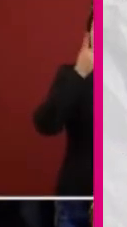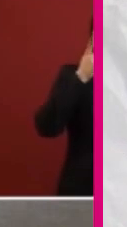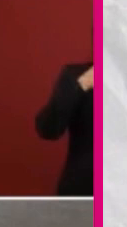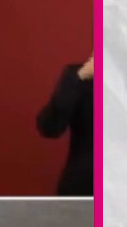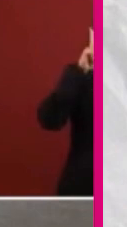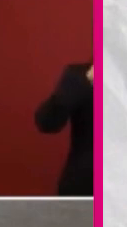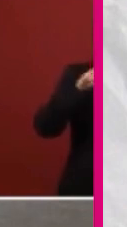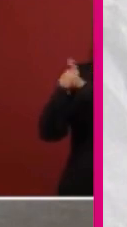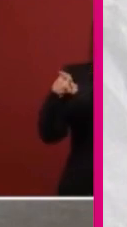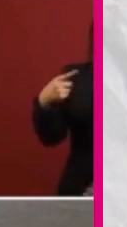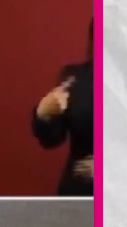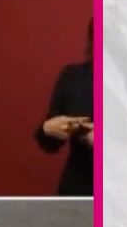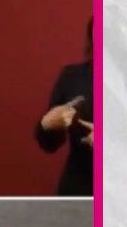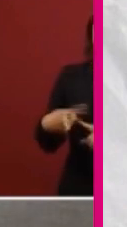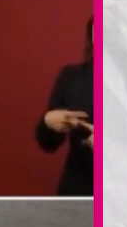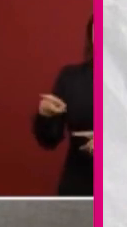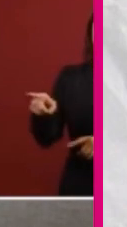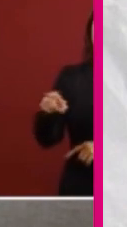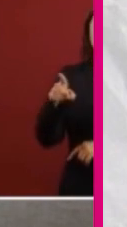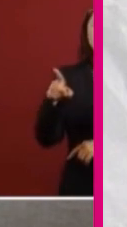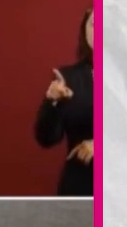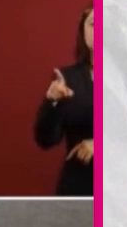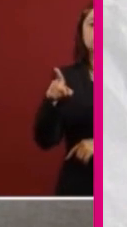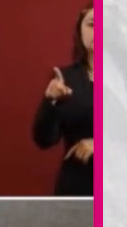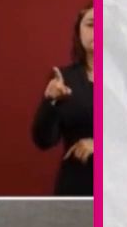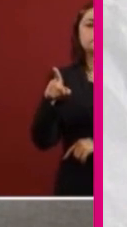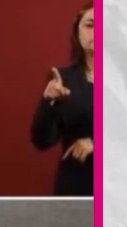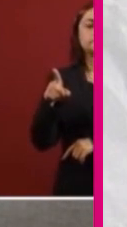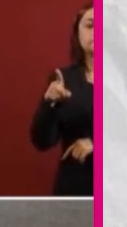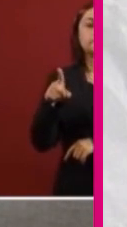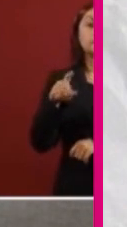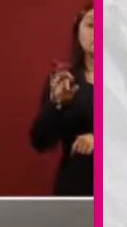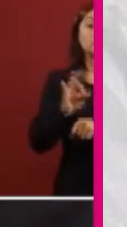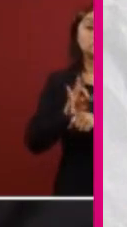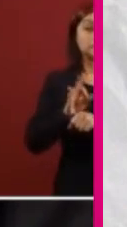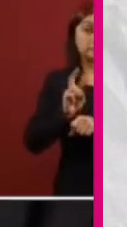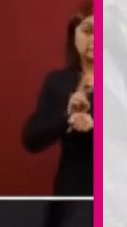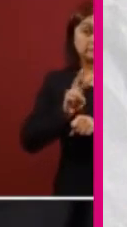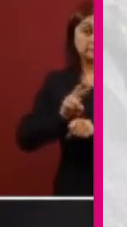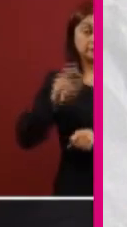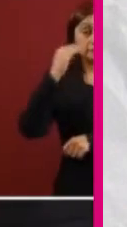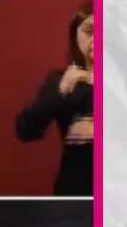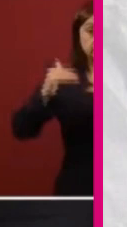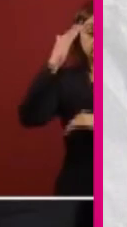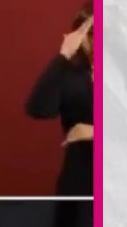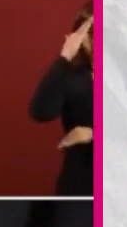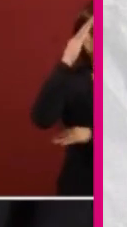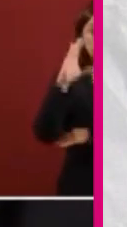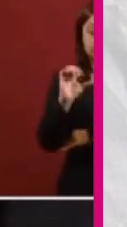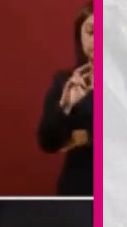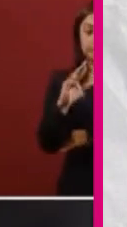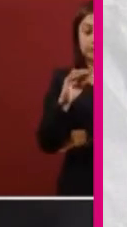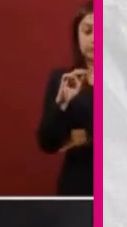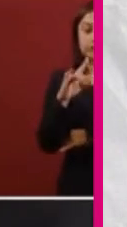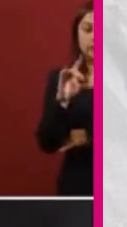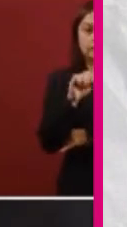la procuradora qué? La fiscal carnal, la fiscal como carnal. Decía en el debate de la oposición. Está muy bien dicho